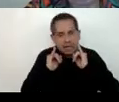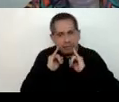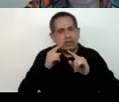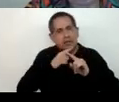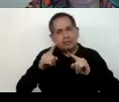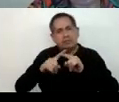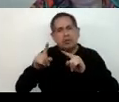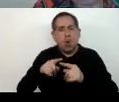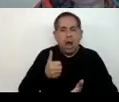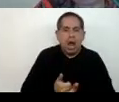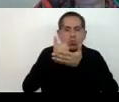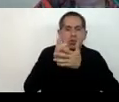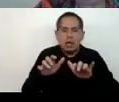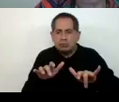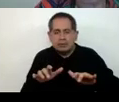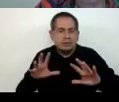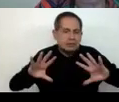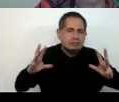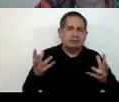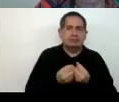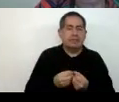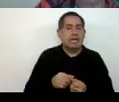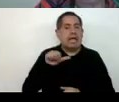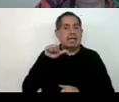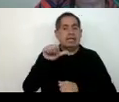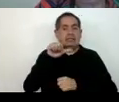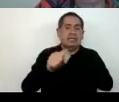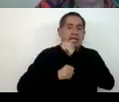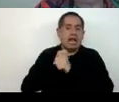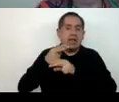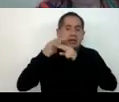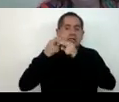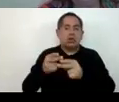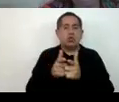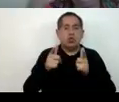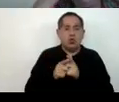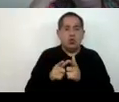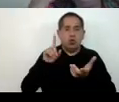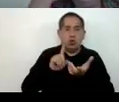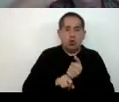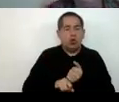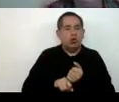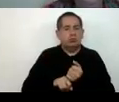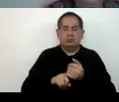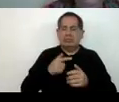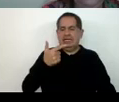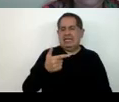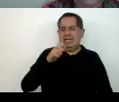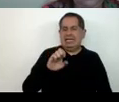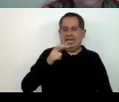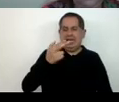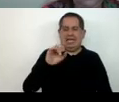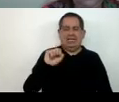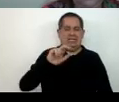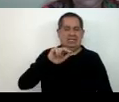o asistentes en la celebración del 16 aniversario de Grupo Educativo Interdisciplinario en Sexualidad Humana y